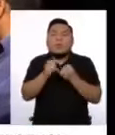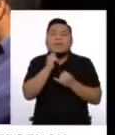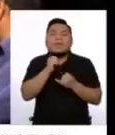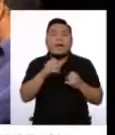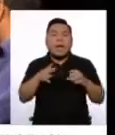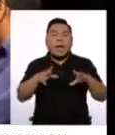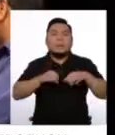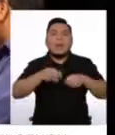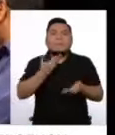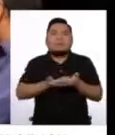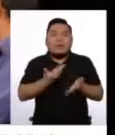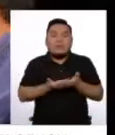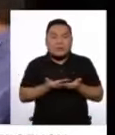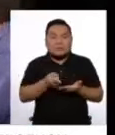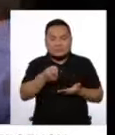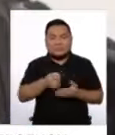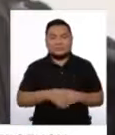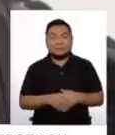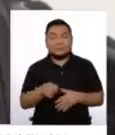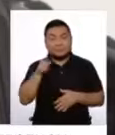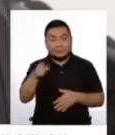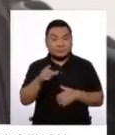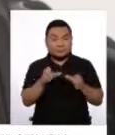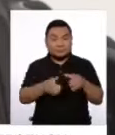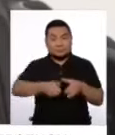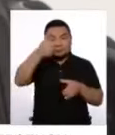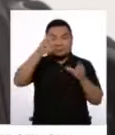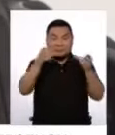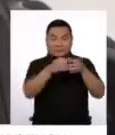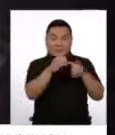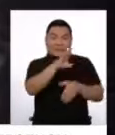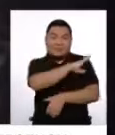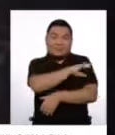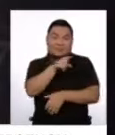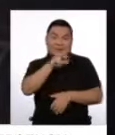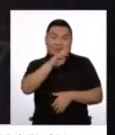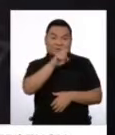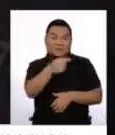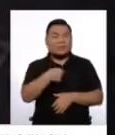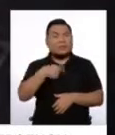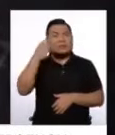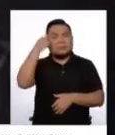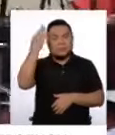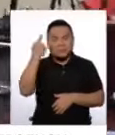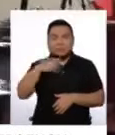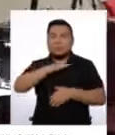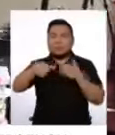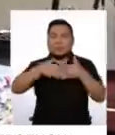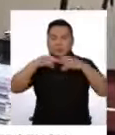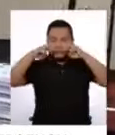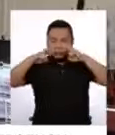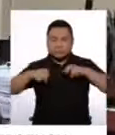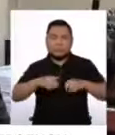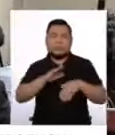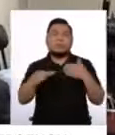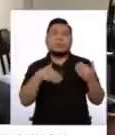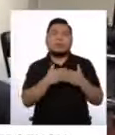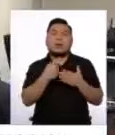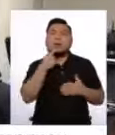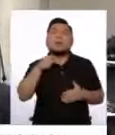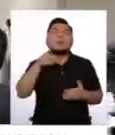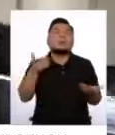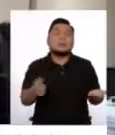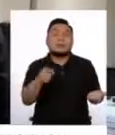El fiscal del equipo especial Lava Jato, Rafael Vela, sostuvo que han adaptado una estrategia de investigación ante las restricciones